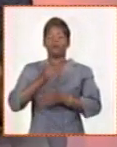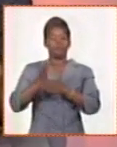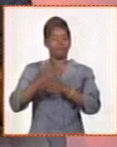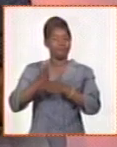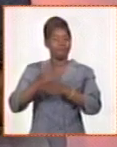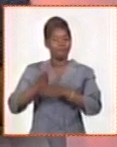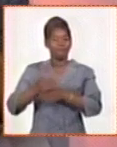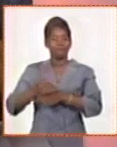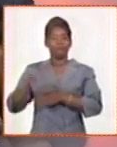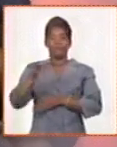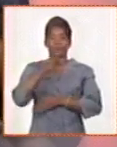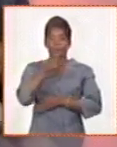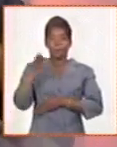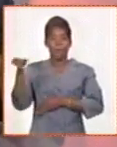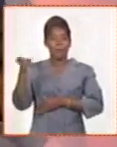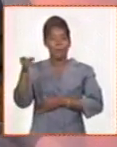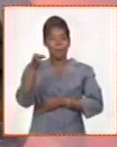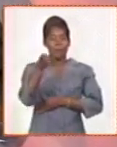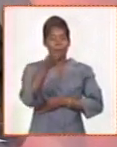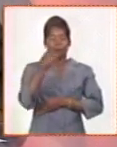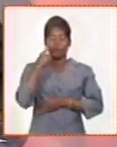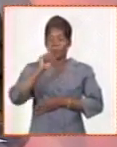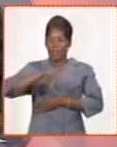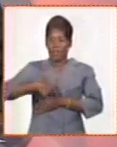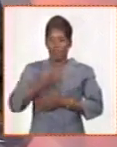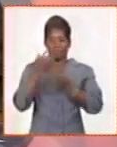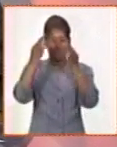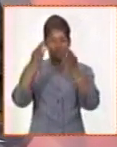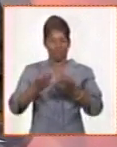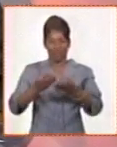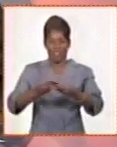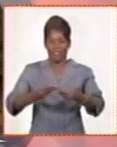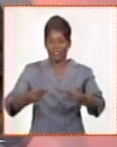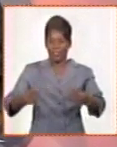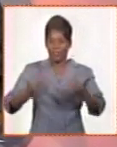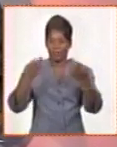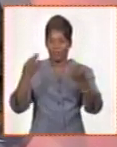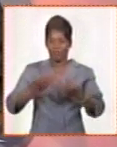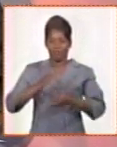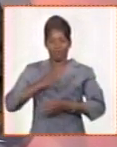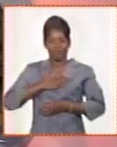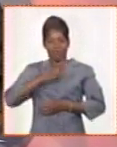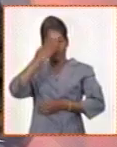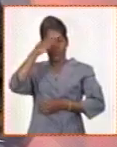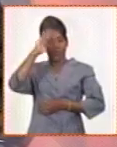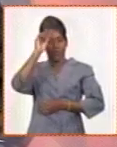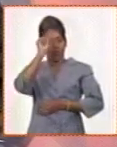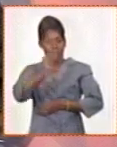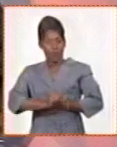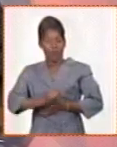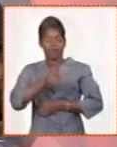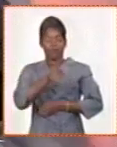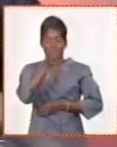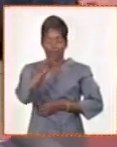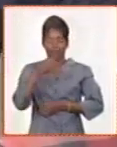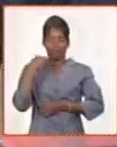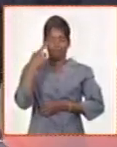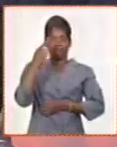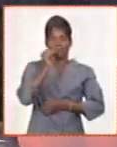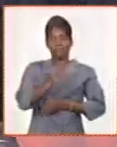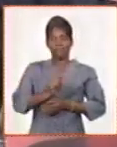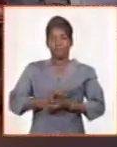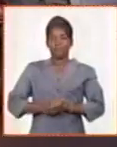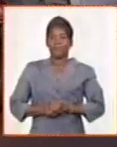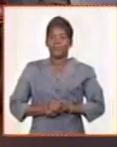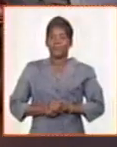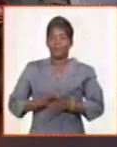maestro, de verdad, de la tierra, pegado a la tierra, como Lorca, me recuerda mucho a Lorca. Y este